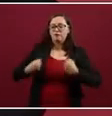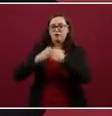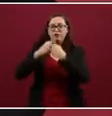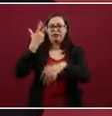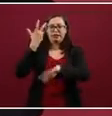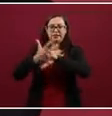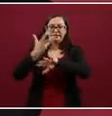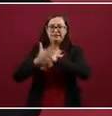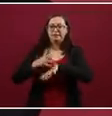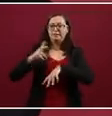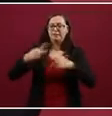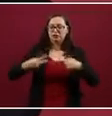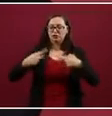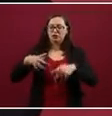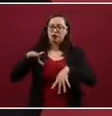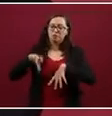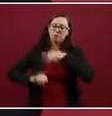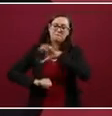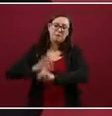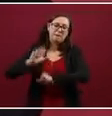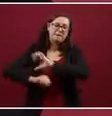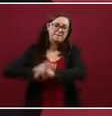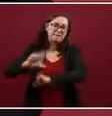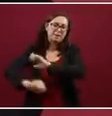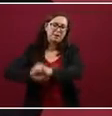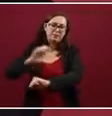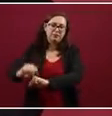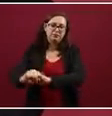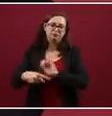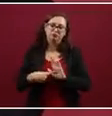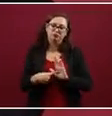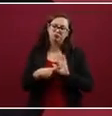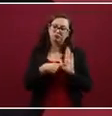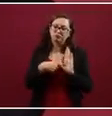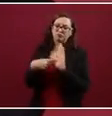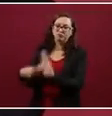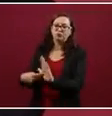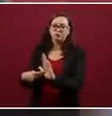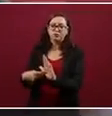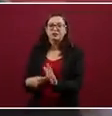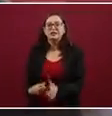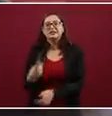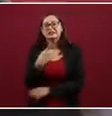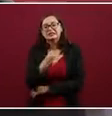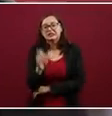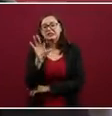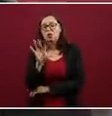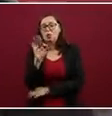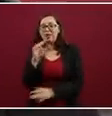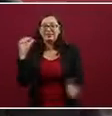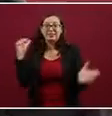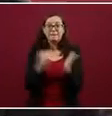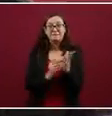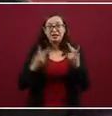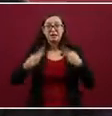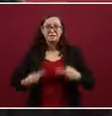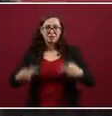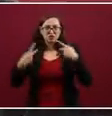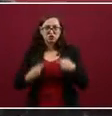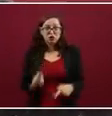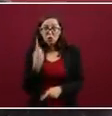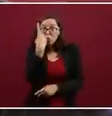Estados Unidos con México y dieron a conocer una cifra superior a 140 mil personas. Es